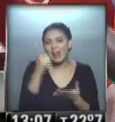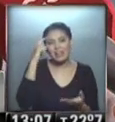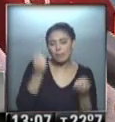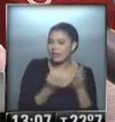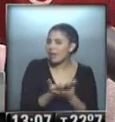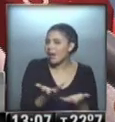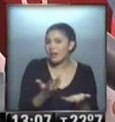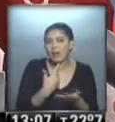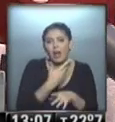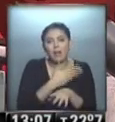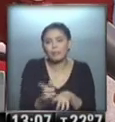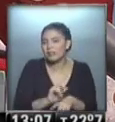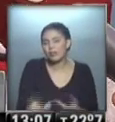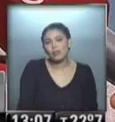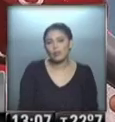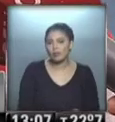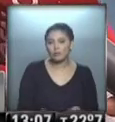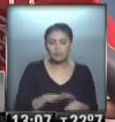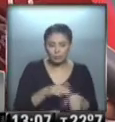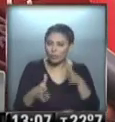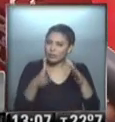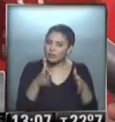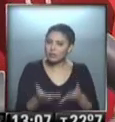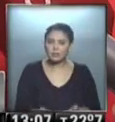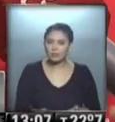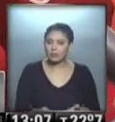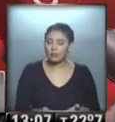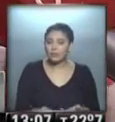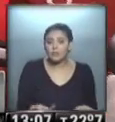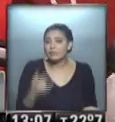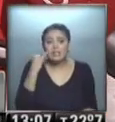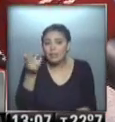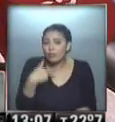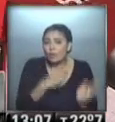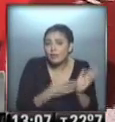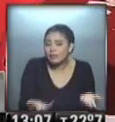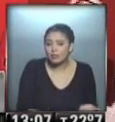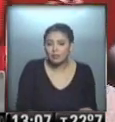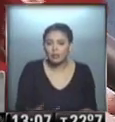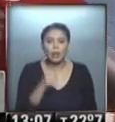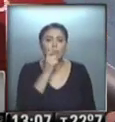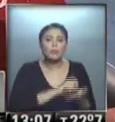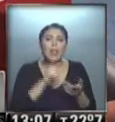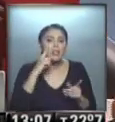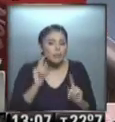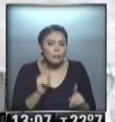de la mañana, más de eso no está. Sí, eso está verificado, confirmado. Siempre el mismo día.